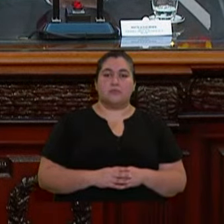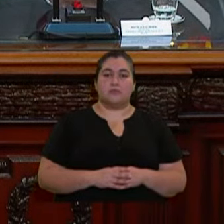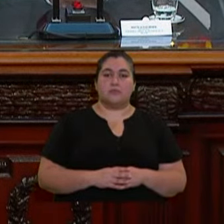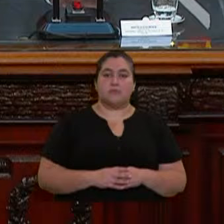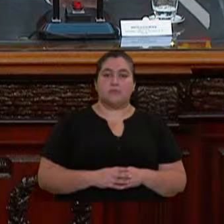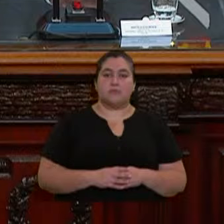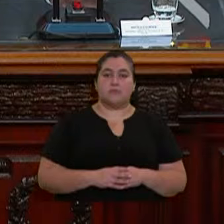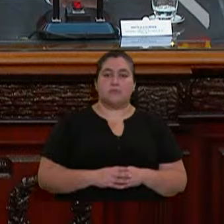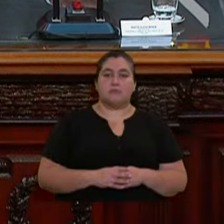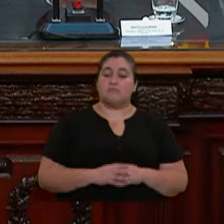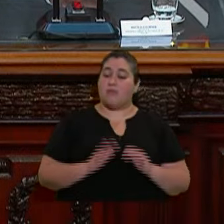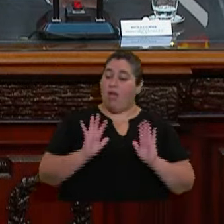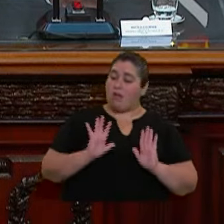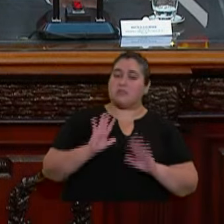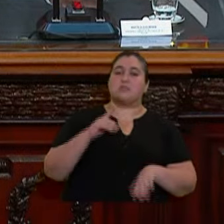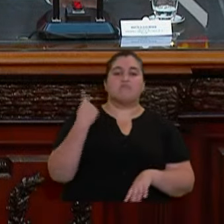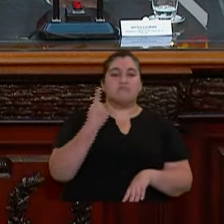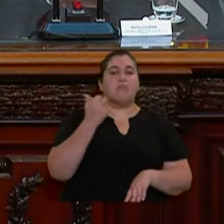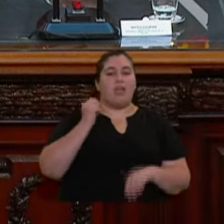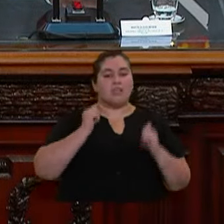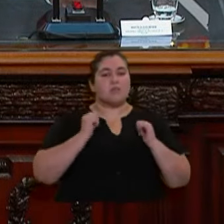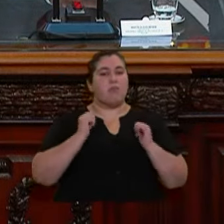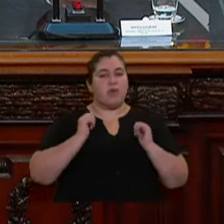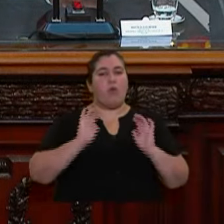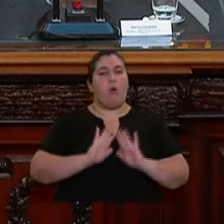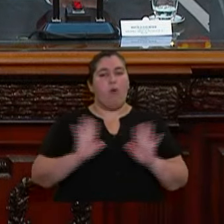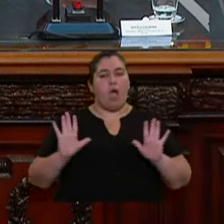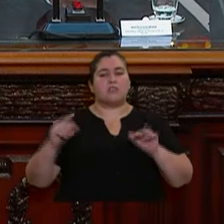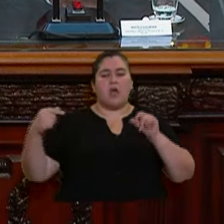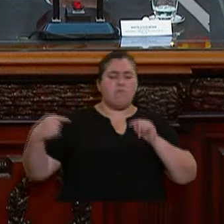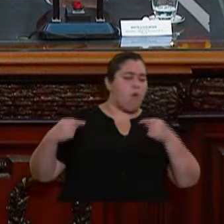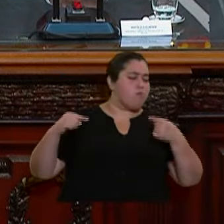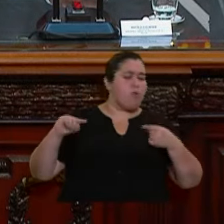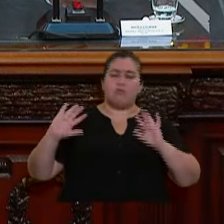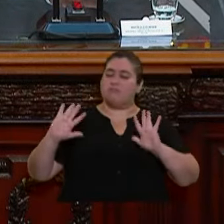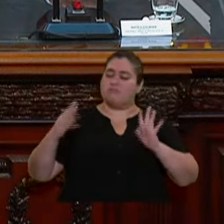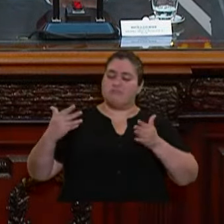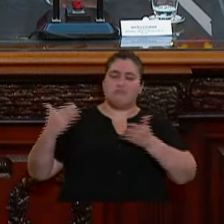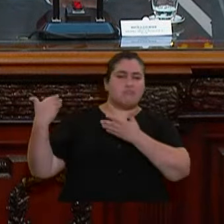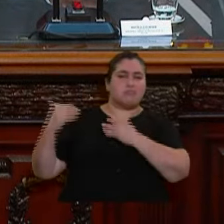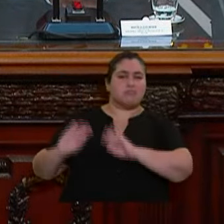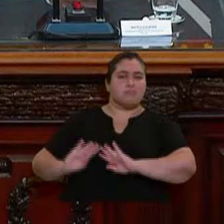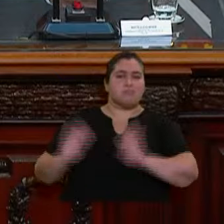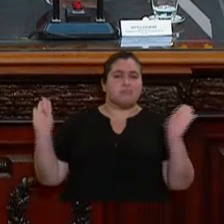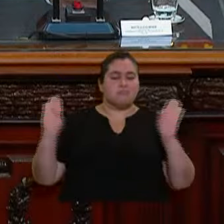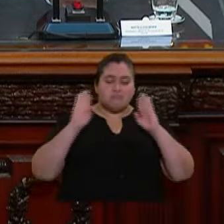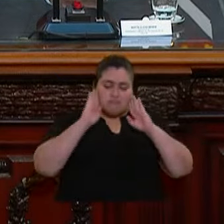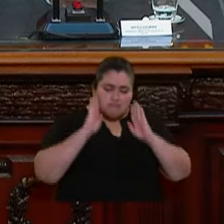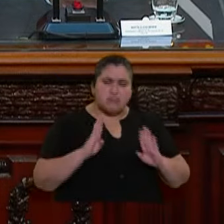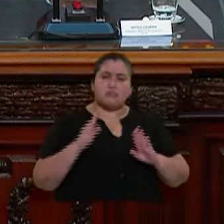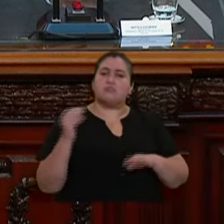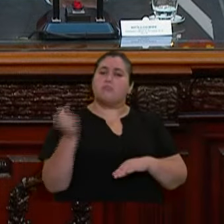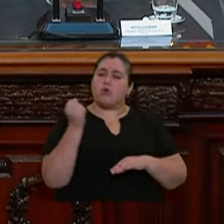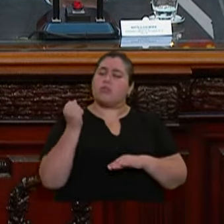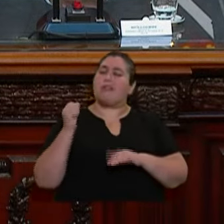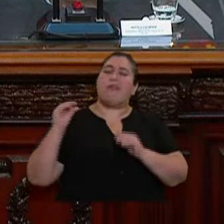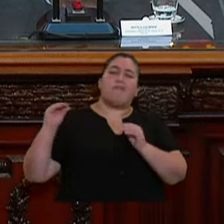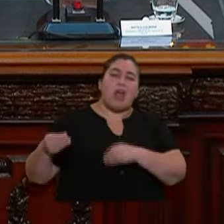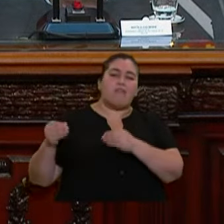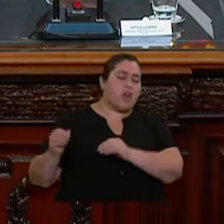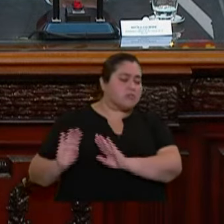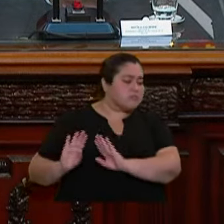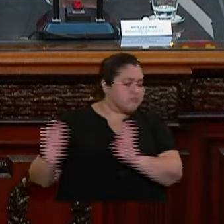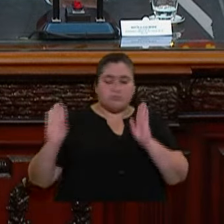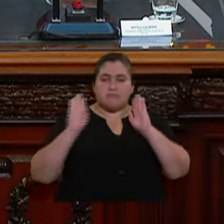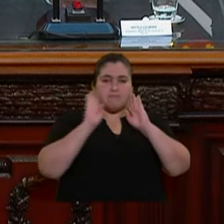De esta manera, espero que podamos dejar atrás las antinomias del pasado, abandonar las recetas del fracaso y volver, tal